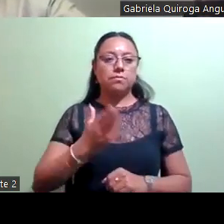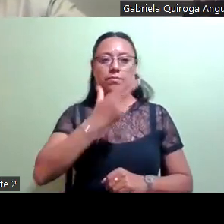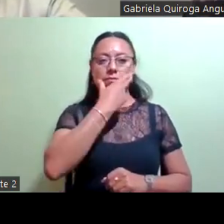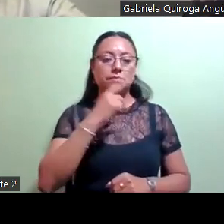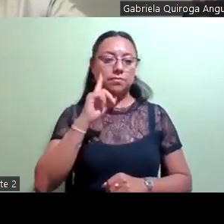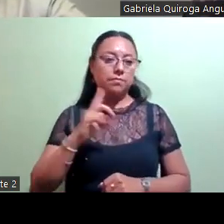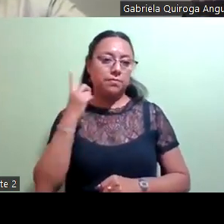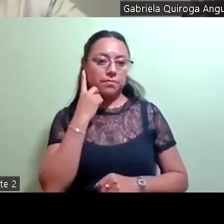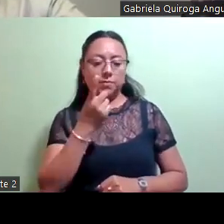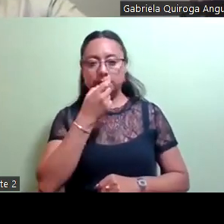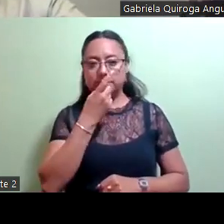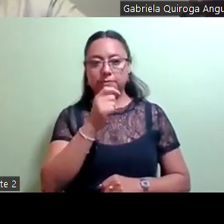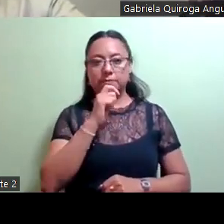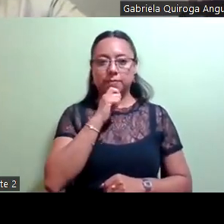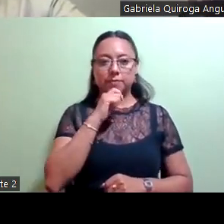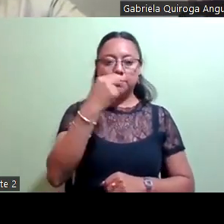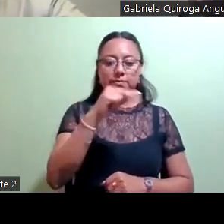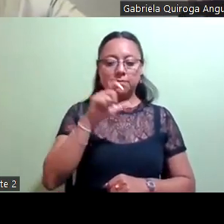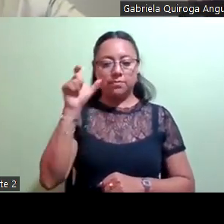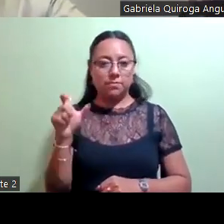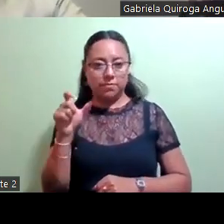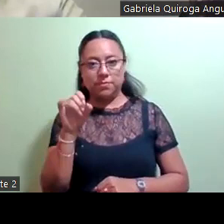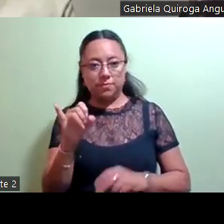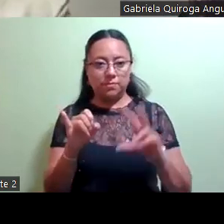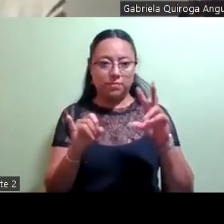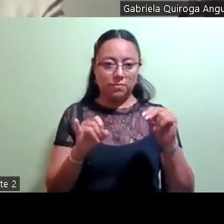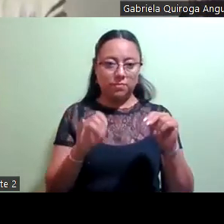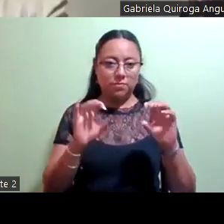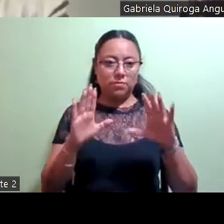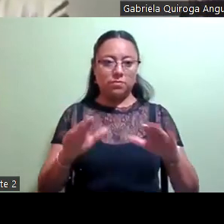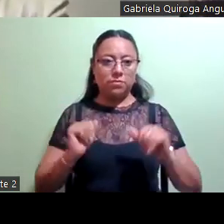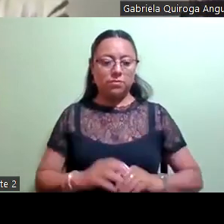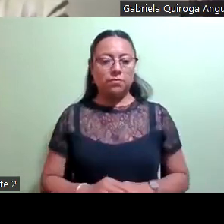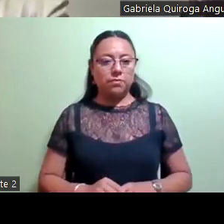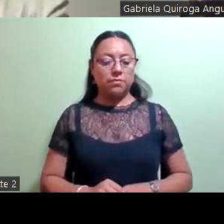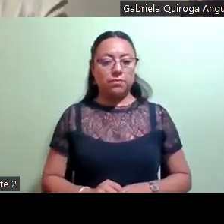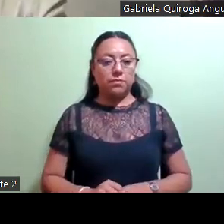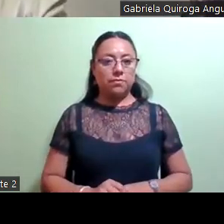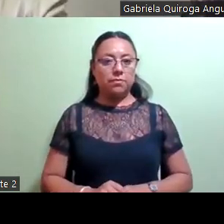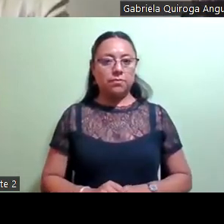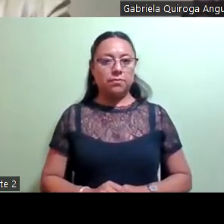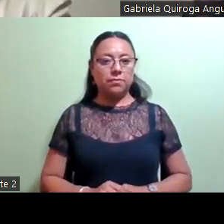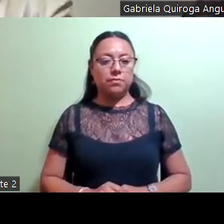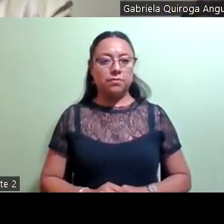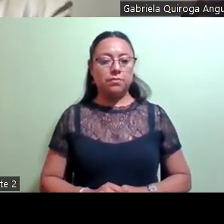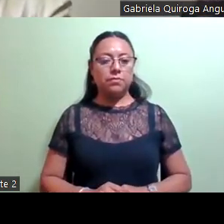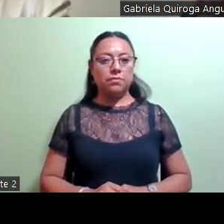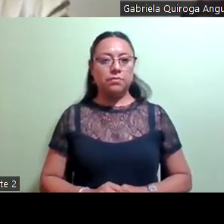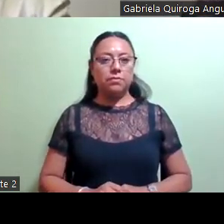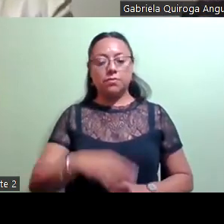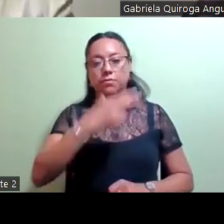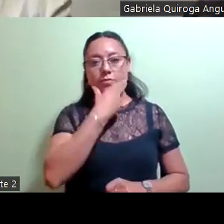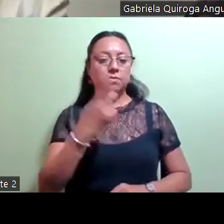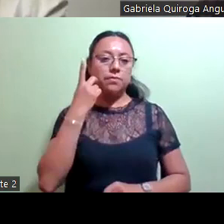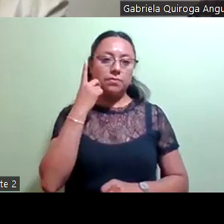diputados decir al micrófono su nombre y apellido y la expresión a favor, en contra o abstención. Se procede a la votación. Diputado Jesús